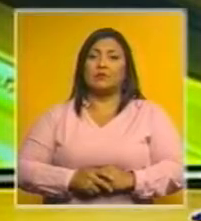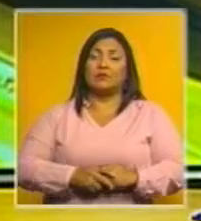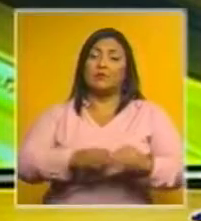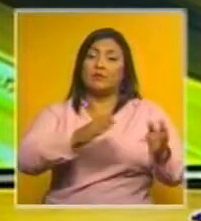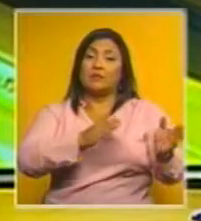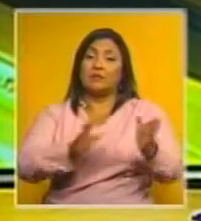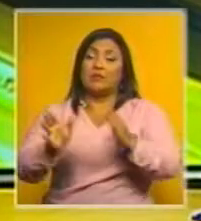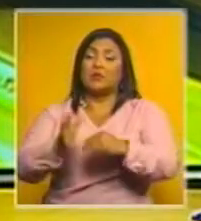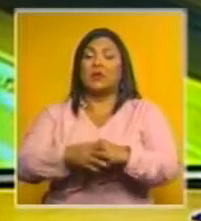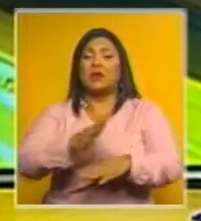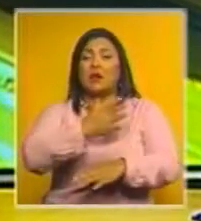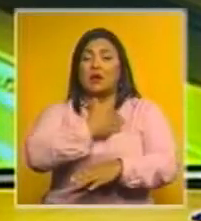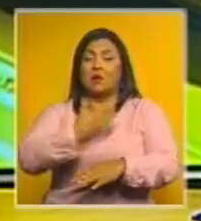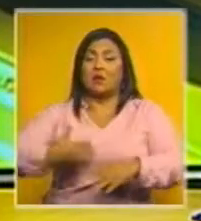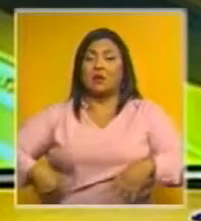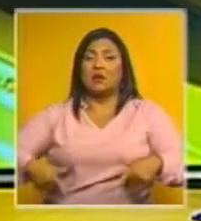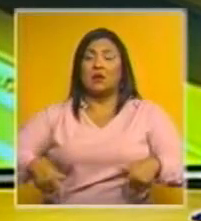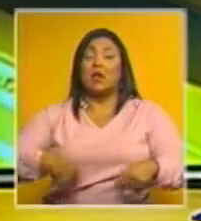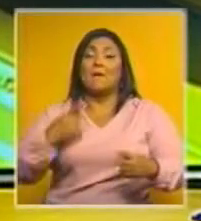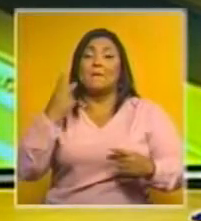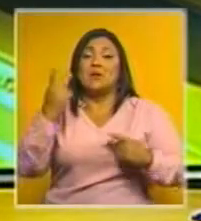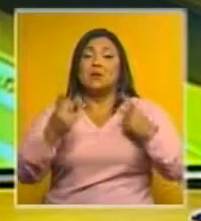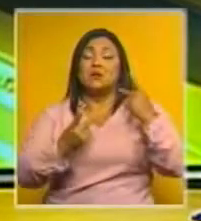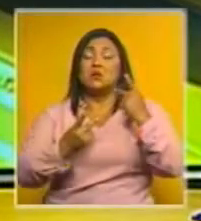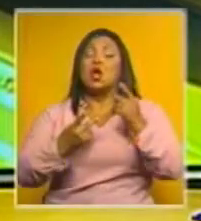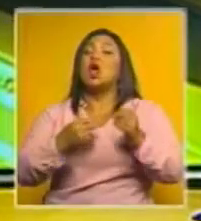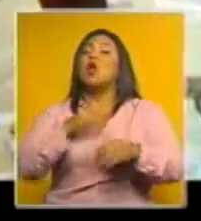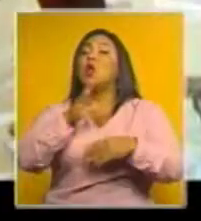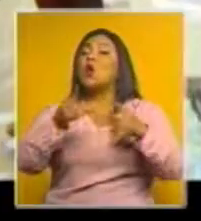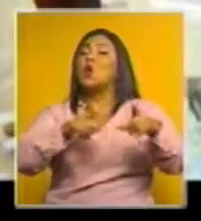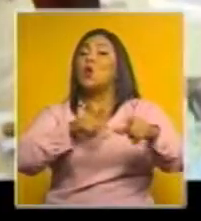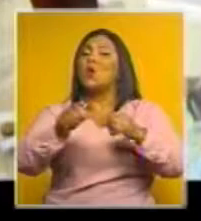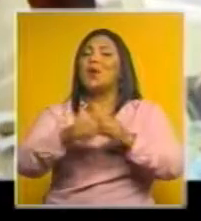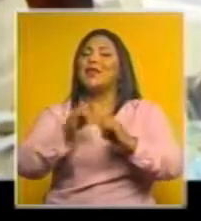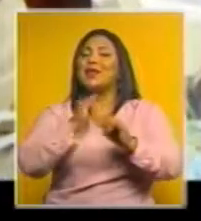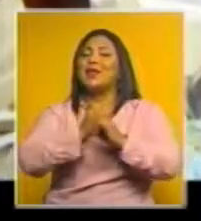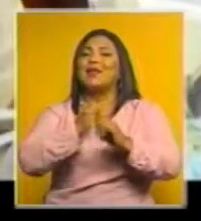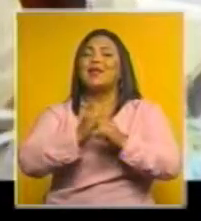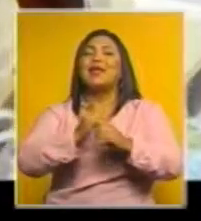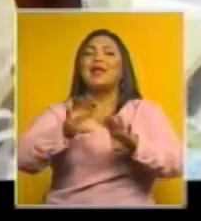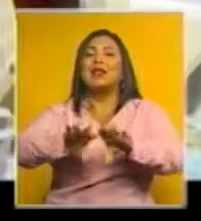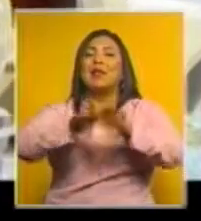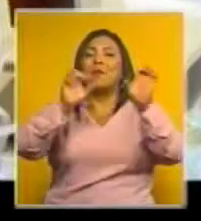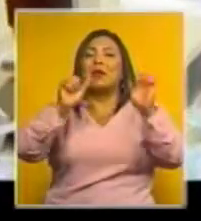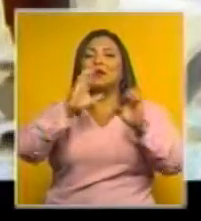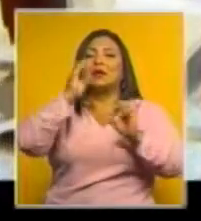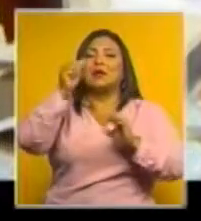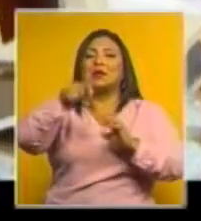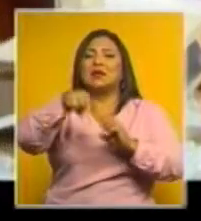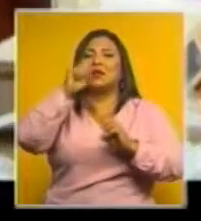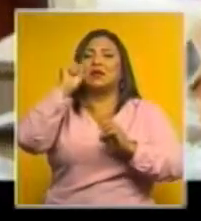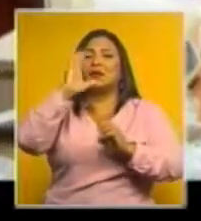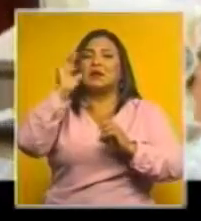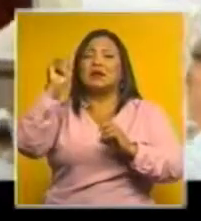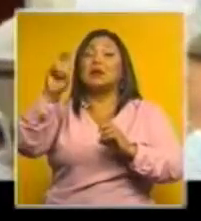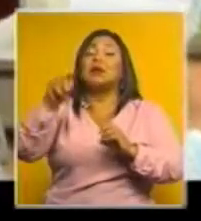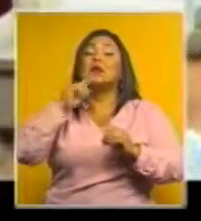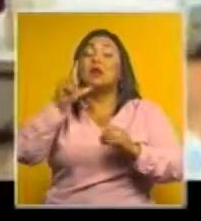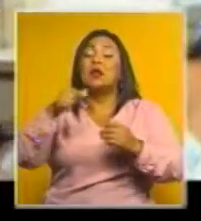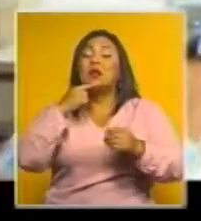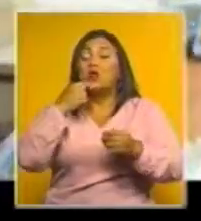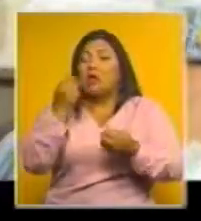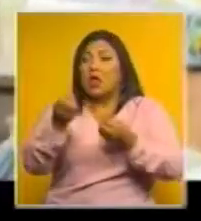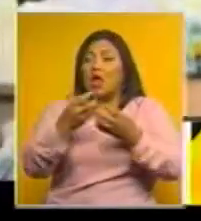El presidente de la República, Lenín Moreno, visitó las instalaciones de la empresa textil La Esperanza en una nueva edición del espacio Contando